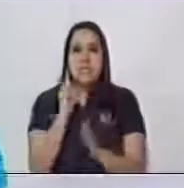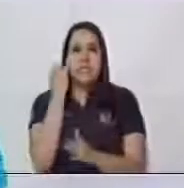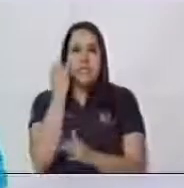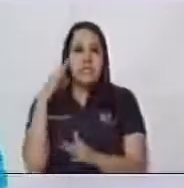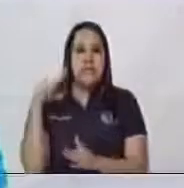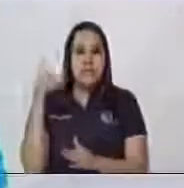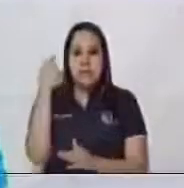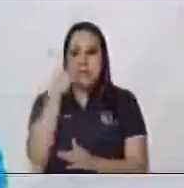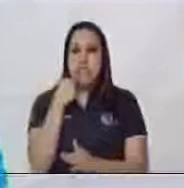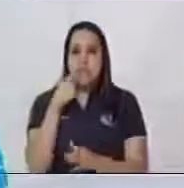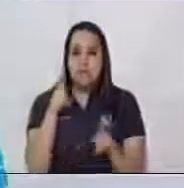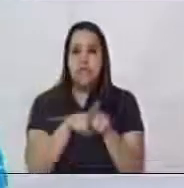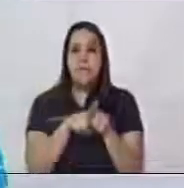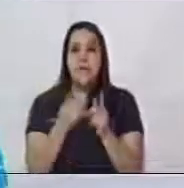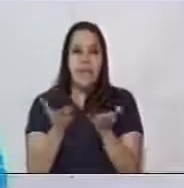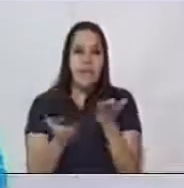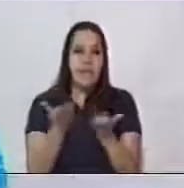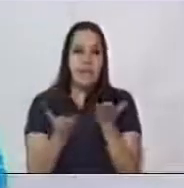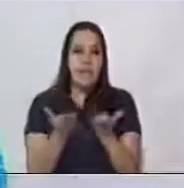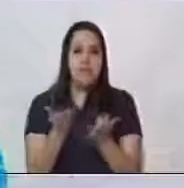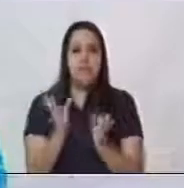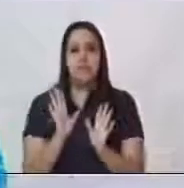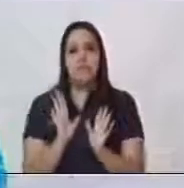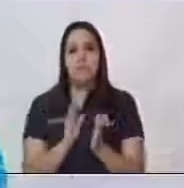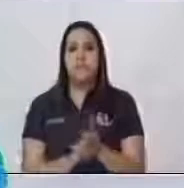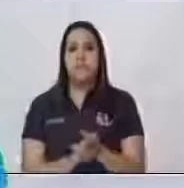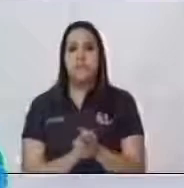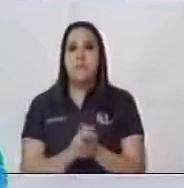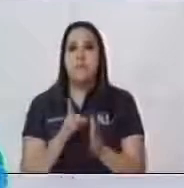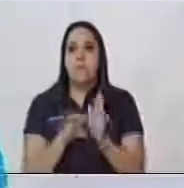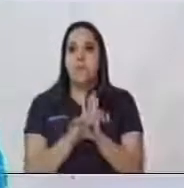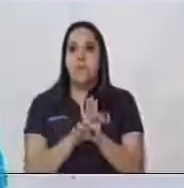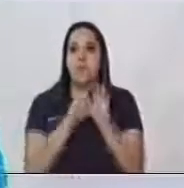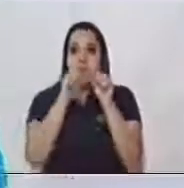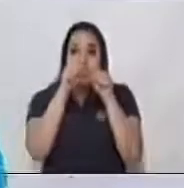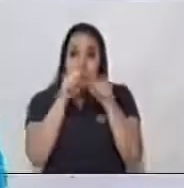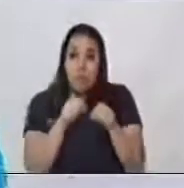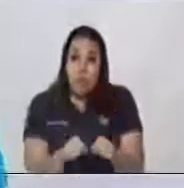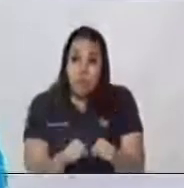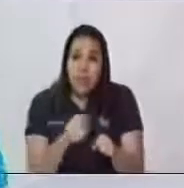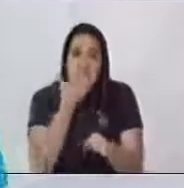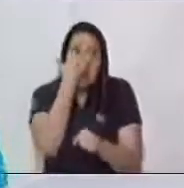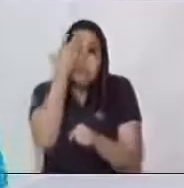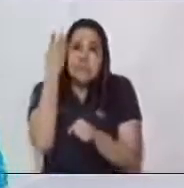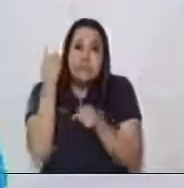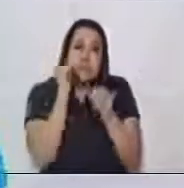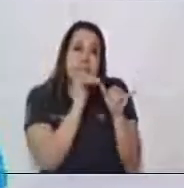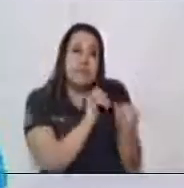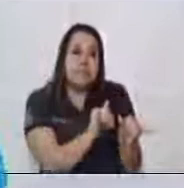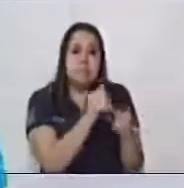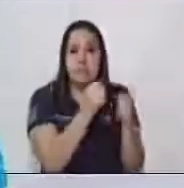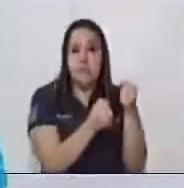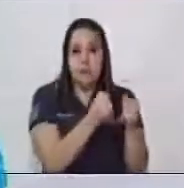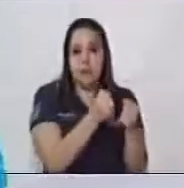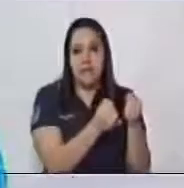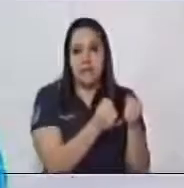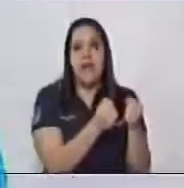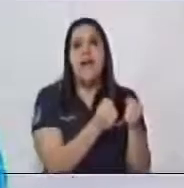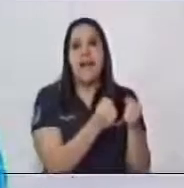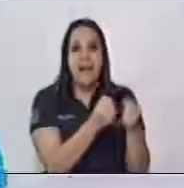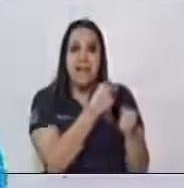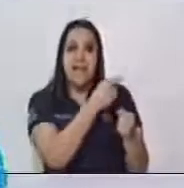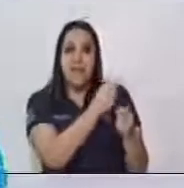posibilidad o incertidumbre. Puede que lo haya dejado en el carro, no estamos seguros. Entonces, es